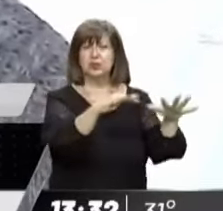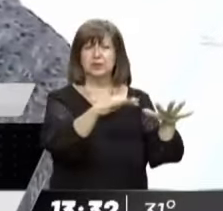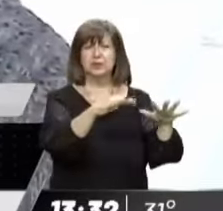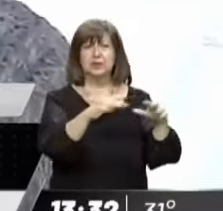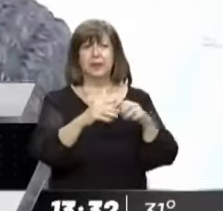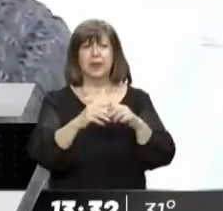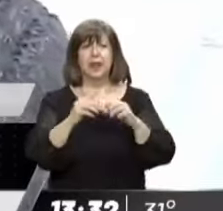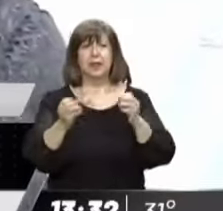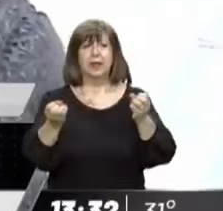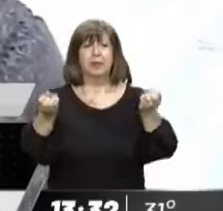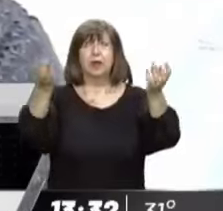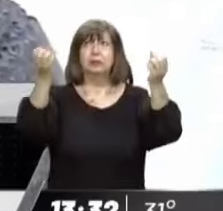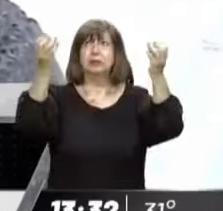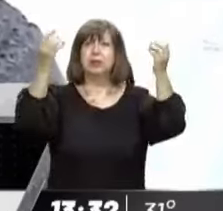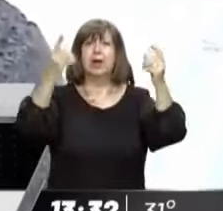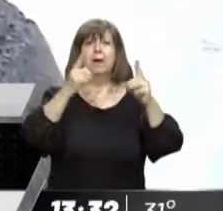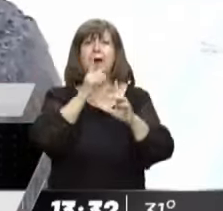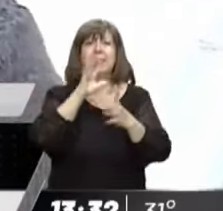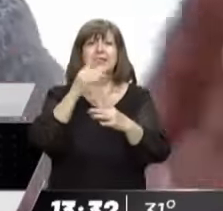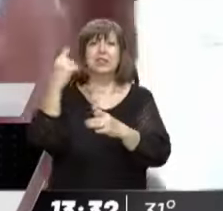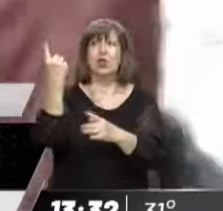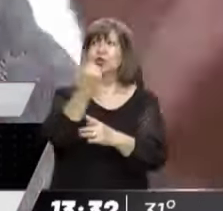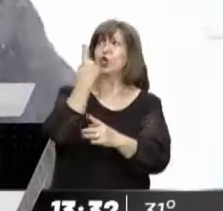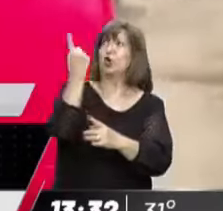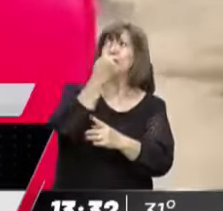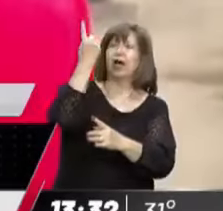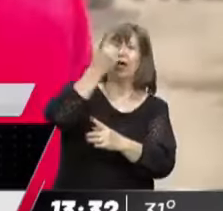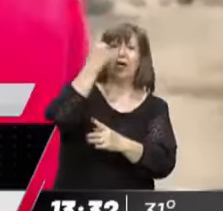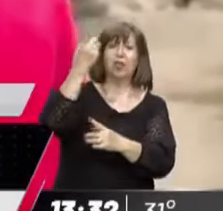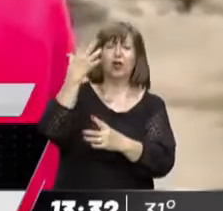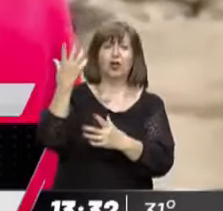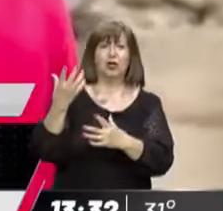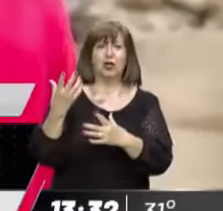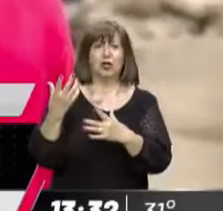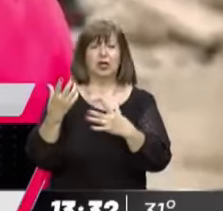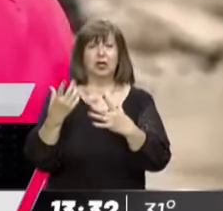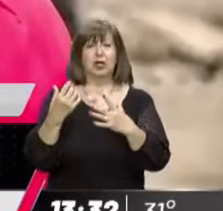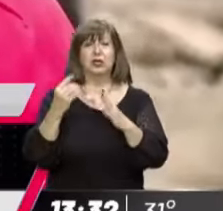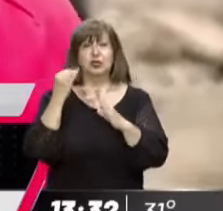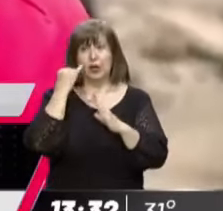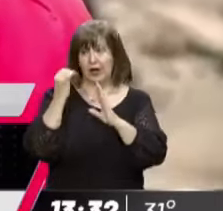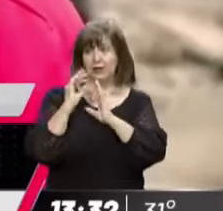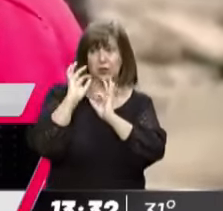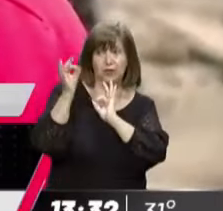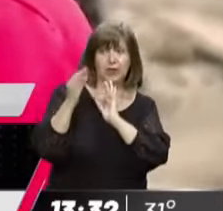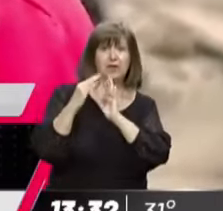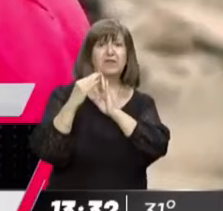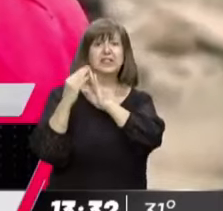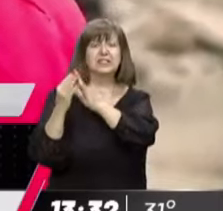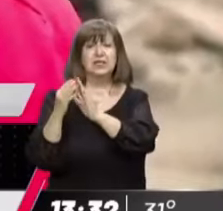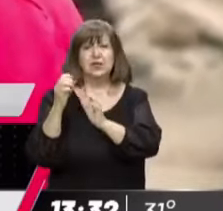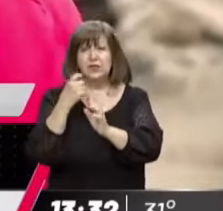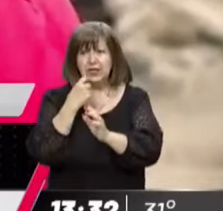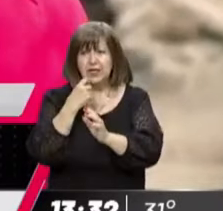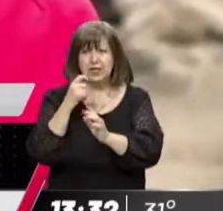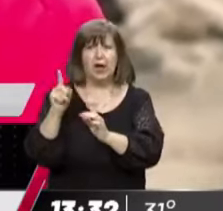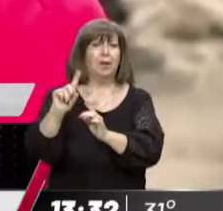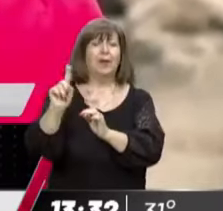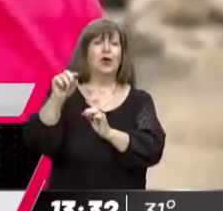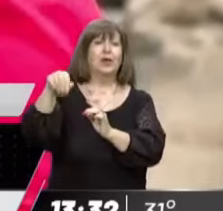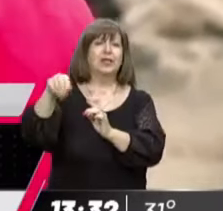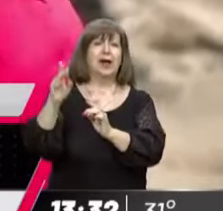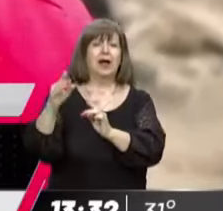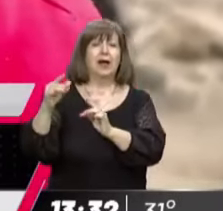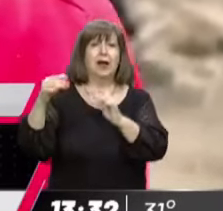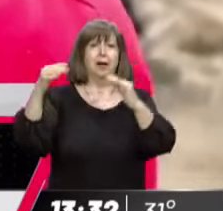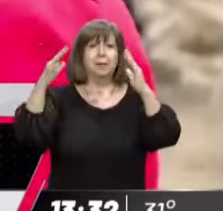fuego sí, tan sí, fuerte? Era como un tornado. Sí, una polvadera, más encima que ahí yo tenía un vecino, que era un viejito, pero no estaba aquí. Pero todas las